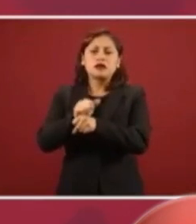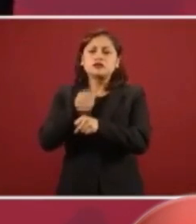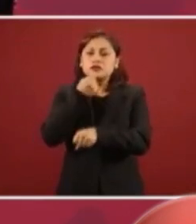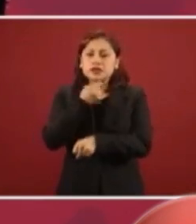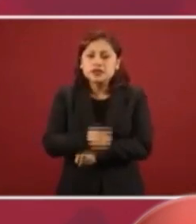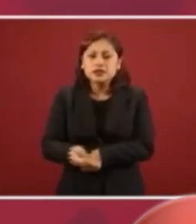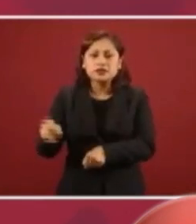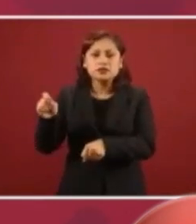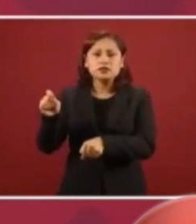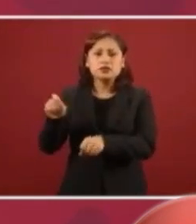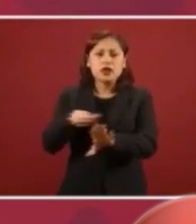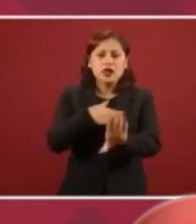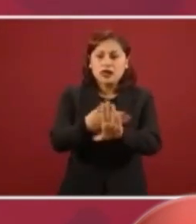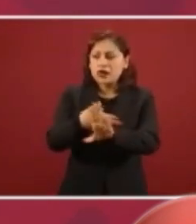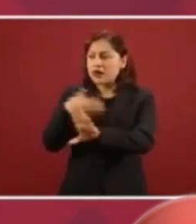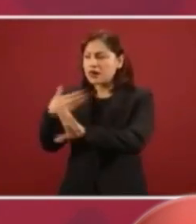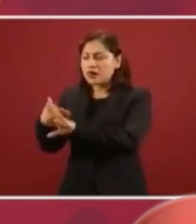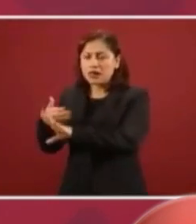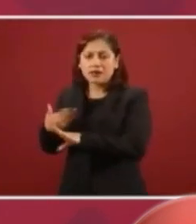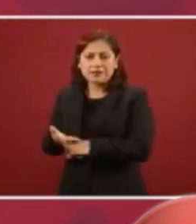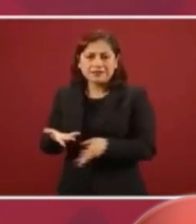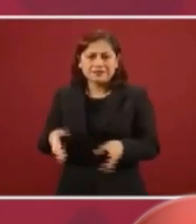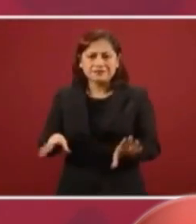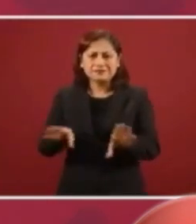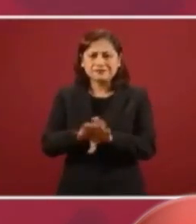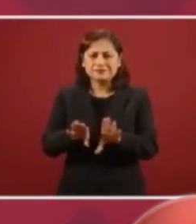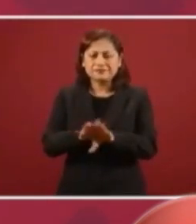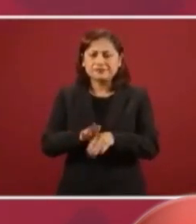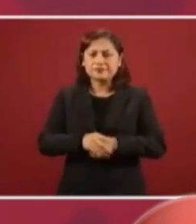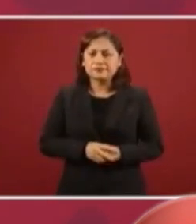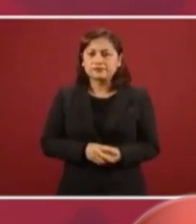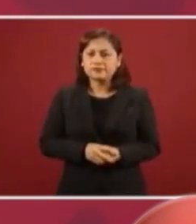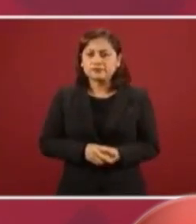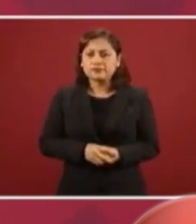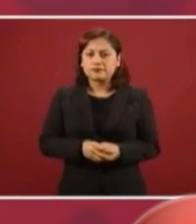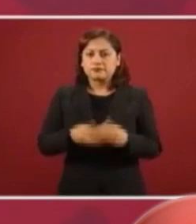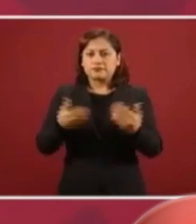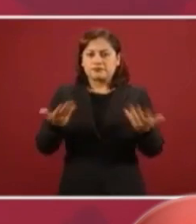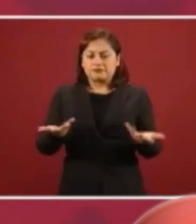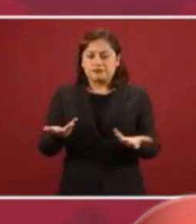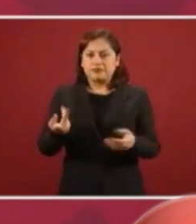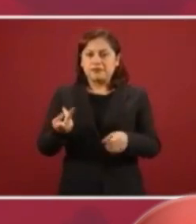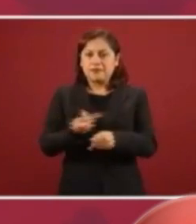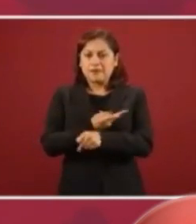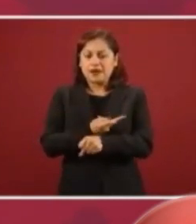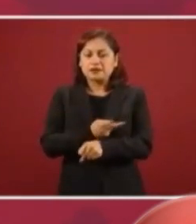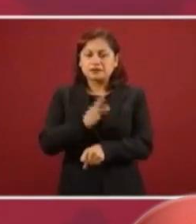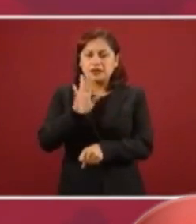donde se suponía era el laboratorio